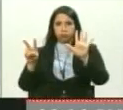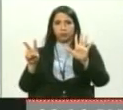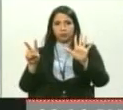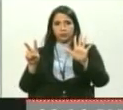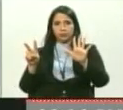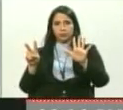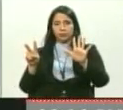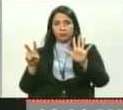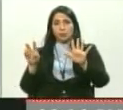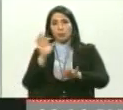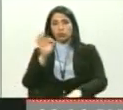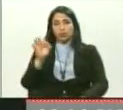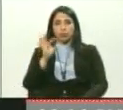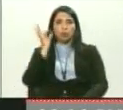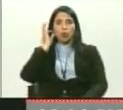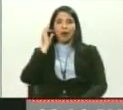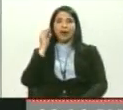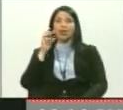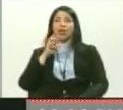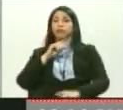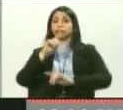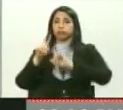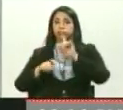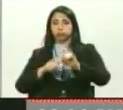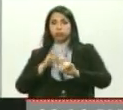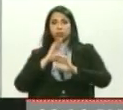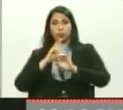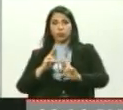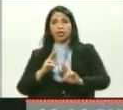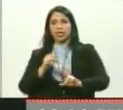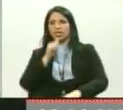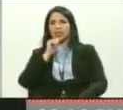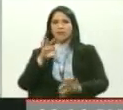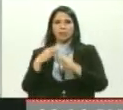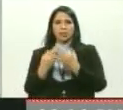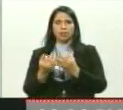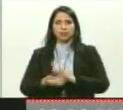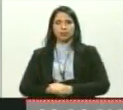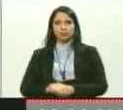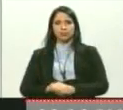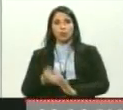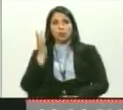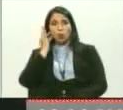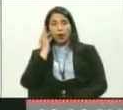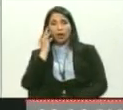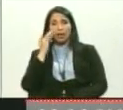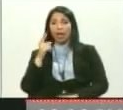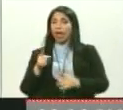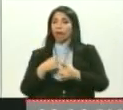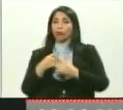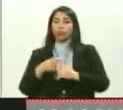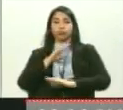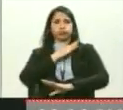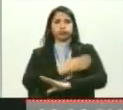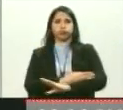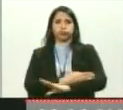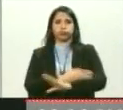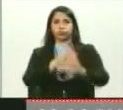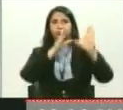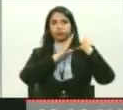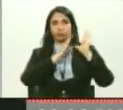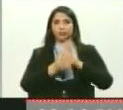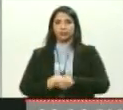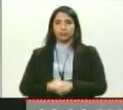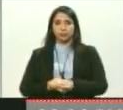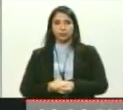57% mujeres, porque yo dije que la encuesta la respondieran la familia. Entonces las mujeres tomaron el mando. 57% hace